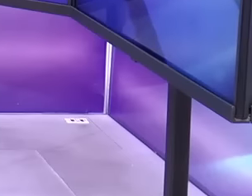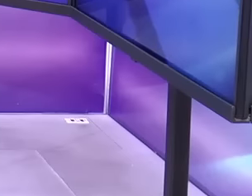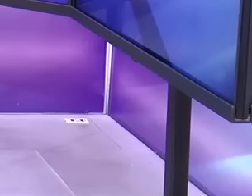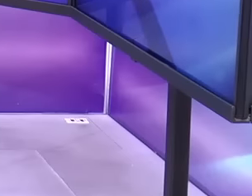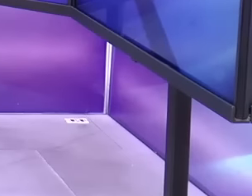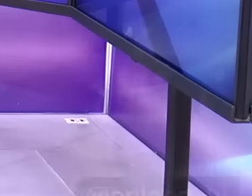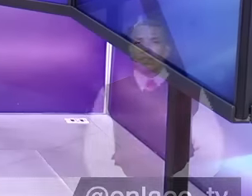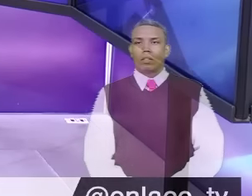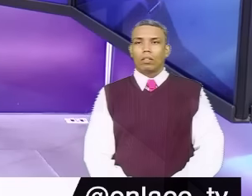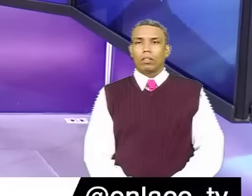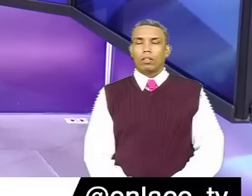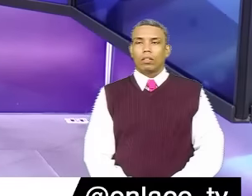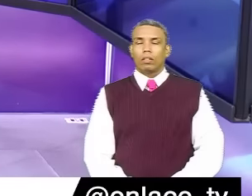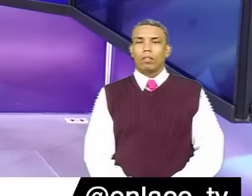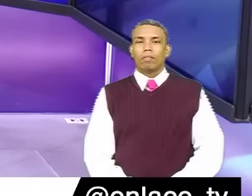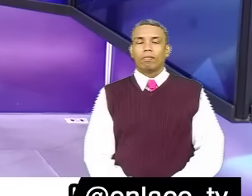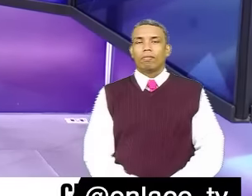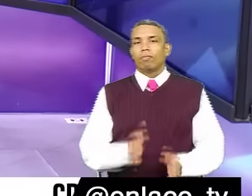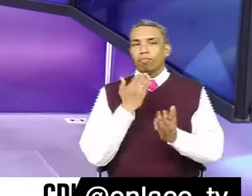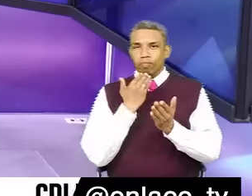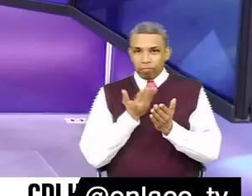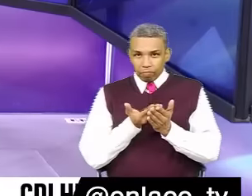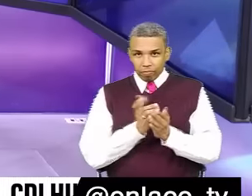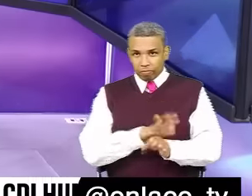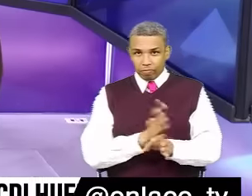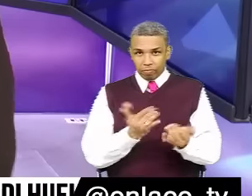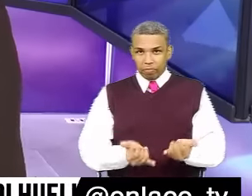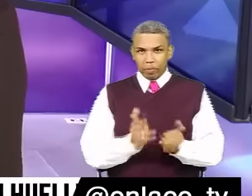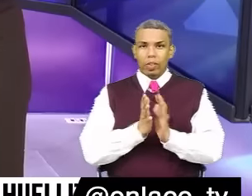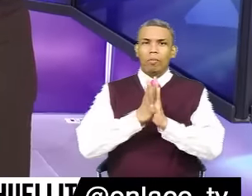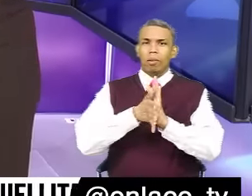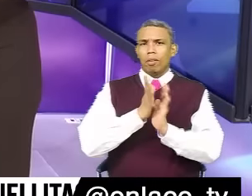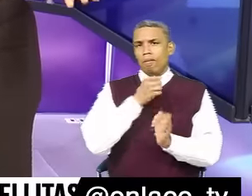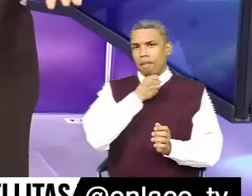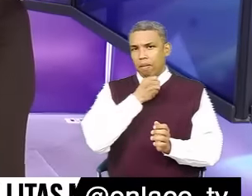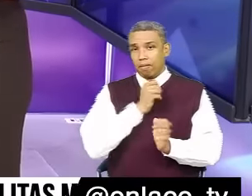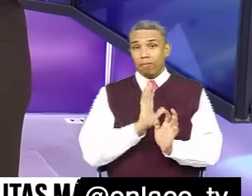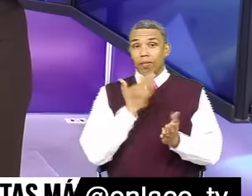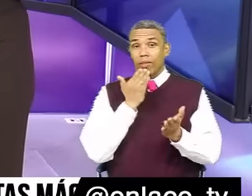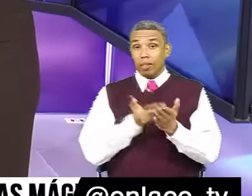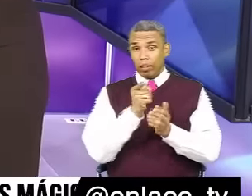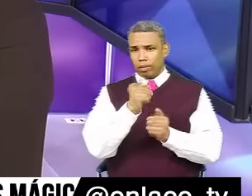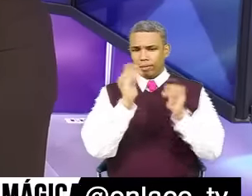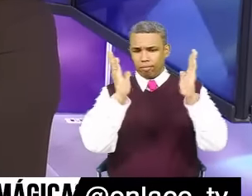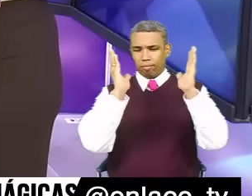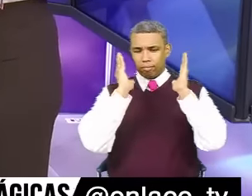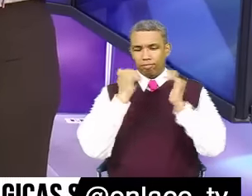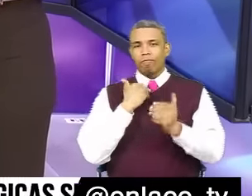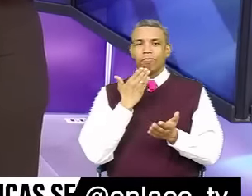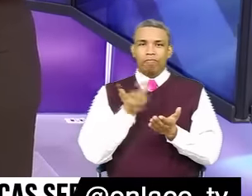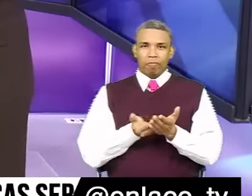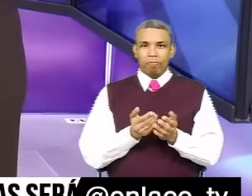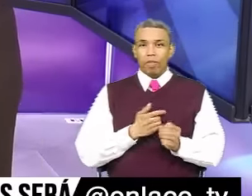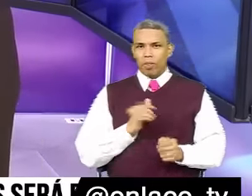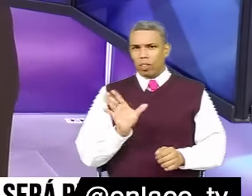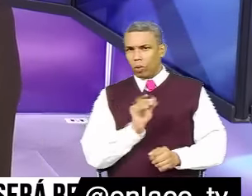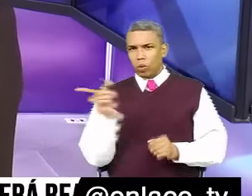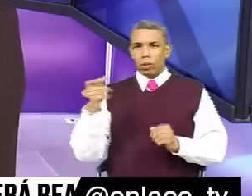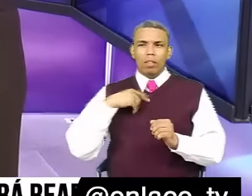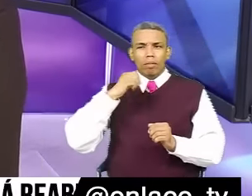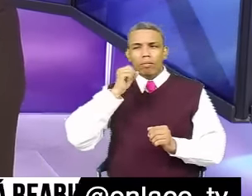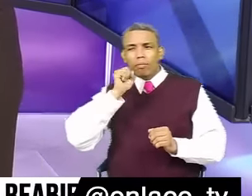Muy buenas tardes, son las 6:00. ¿Qué tal? Bienvenidos a una emisión más del noticiero que usted quiere ver. Gracias por estar con nosotros para que juntos conozcamos los hechos